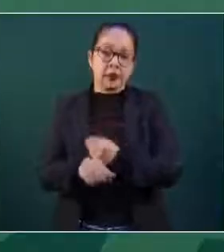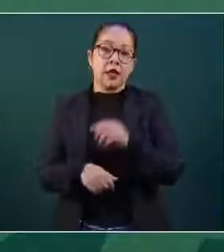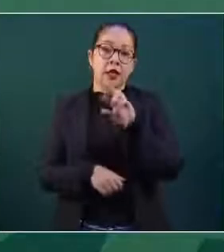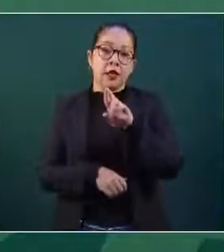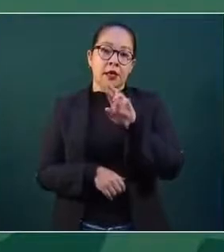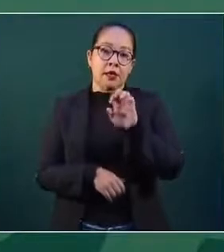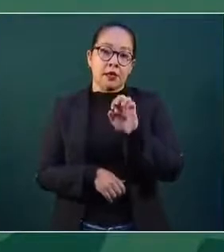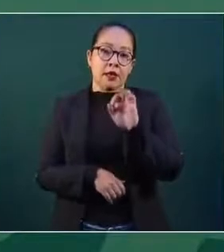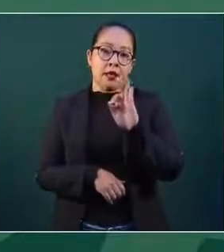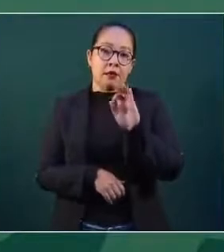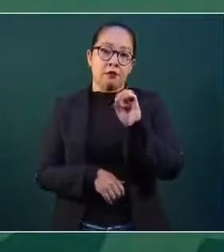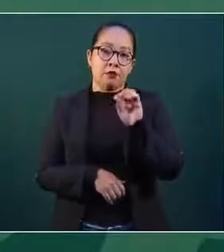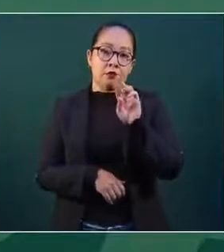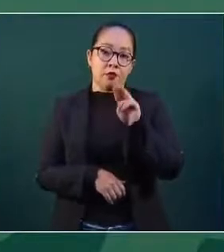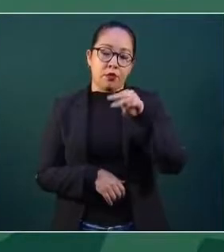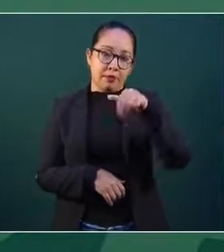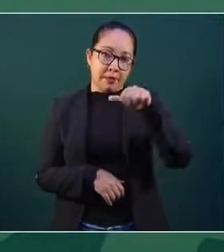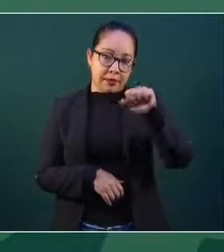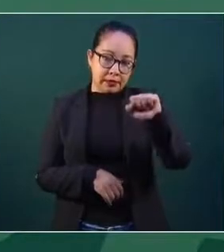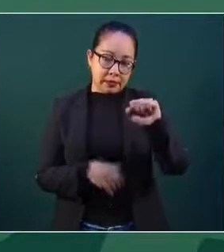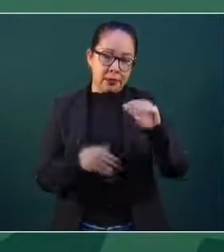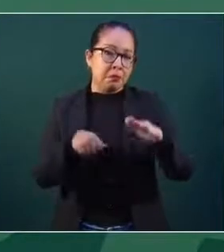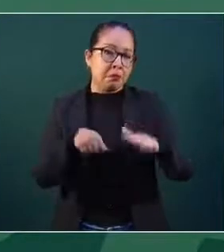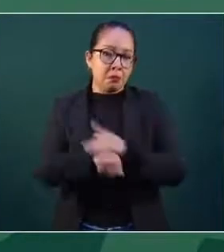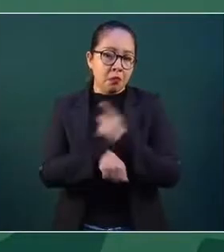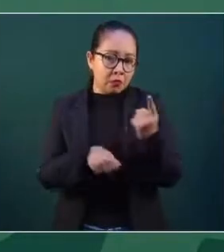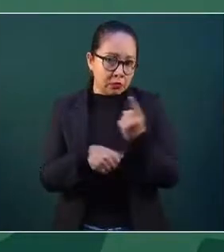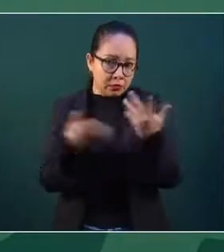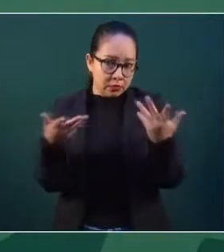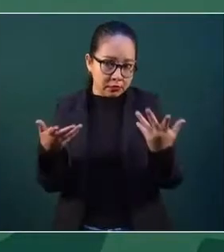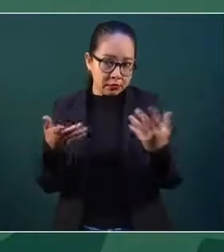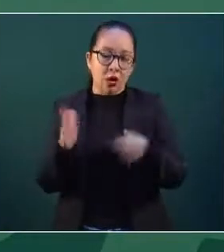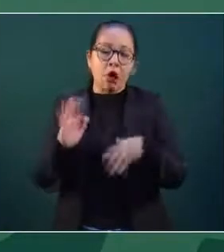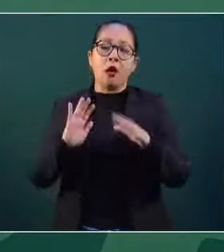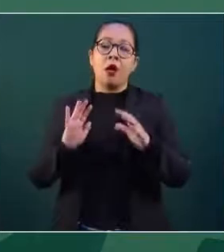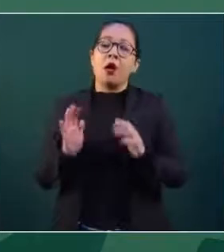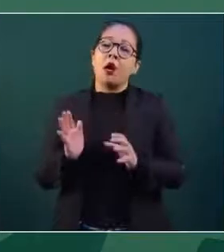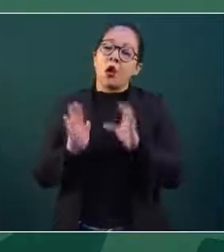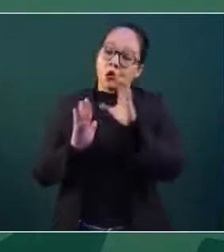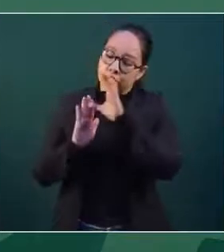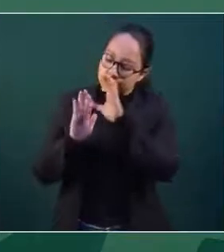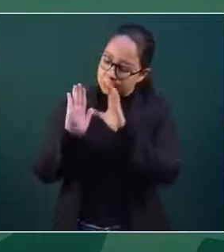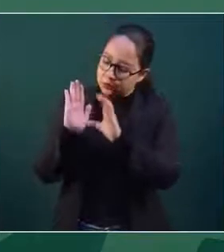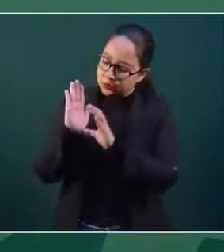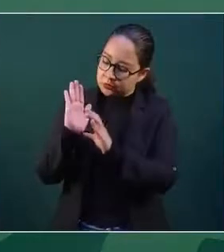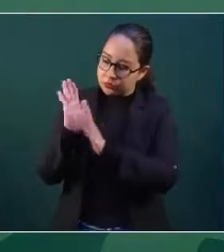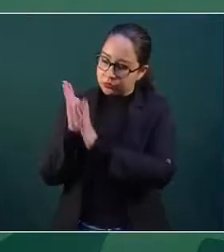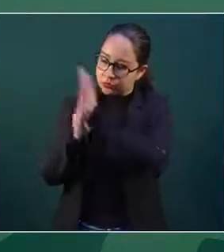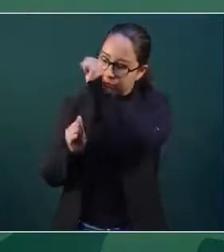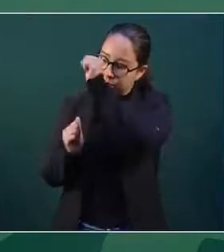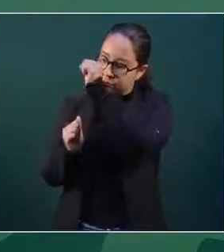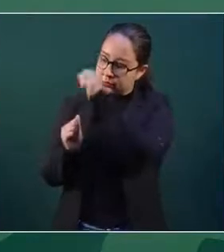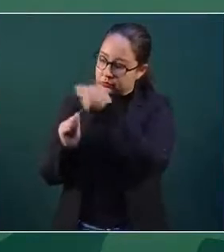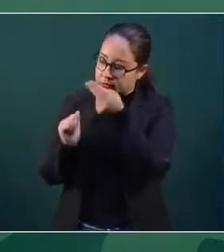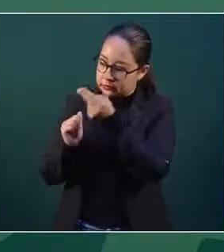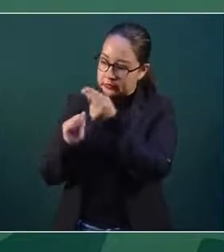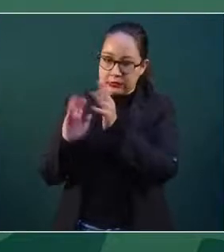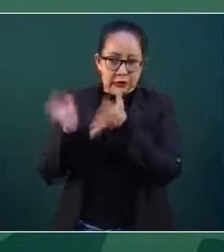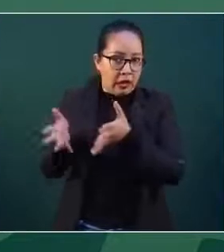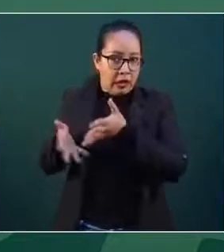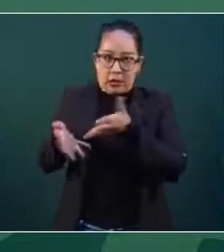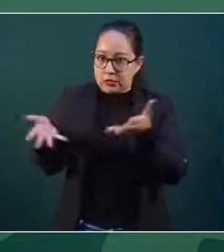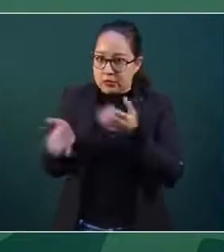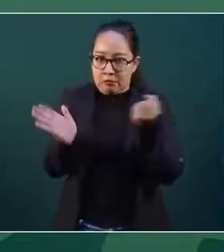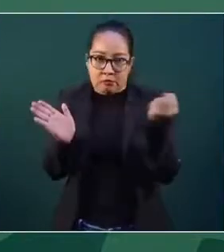porque ya las reformas constitucionales que se requerían ya están hechas, ya